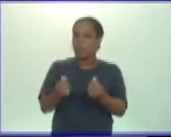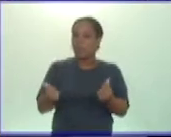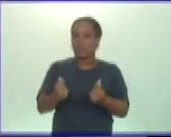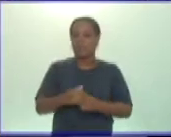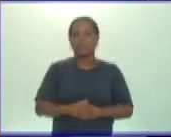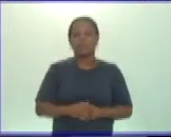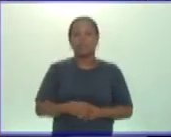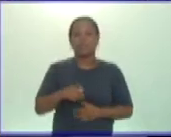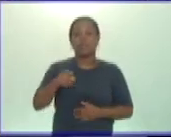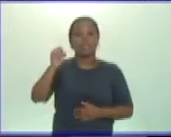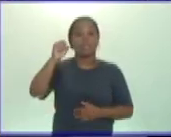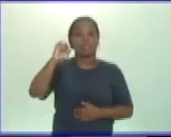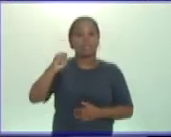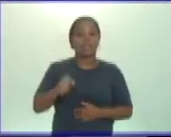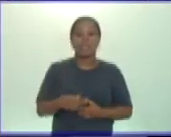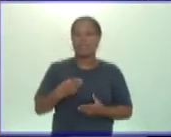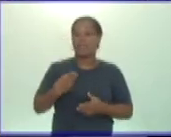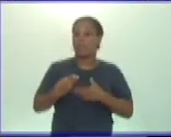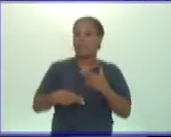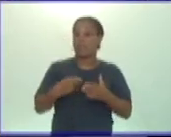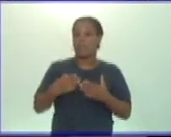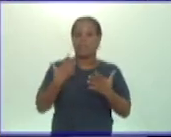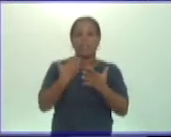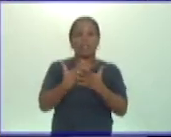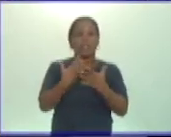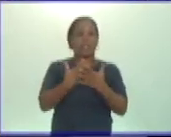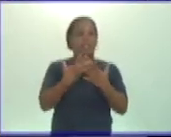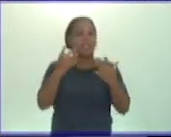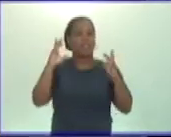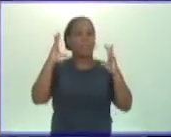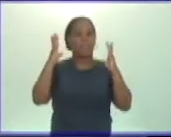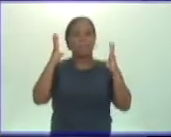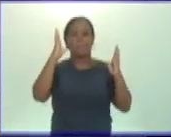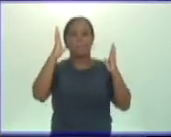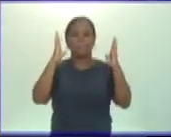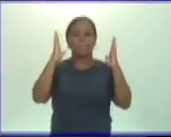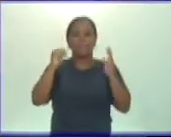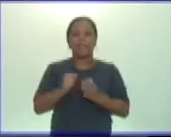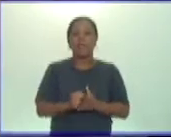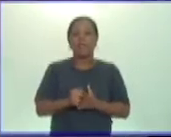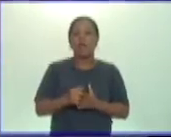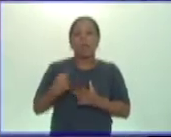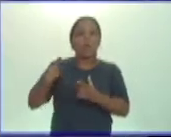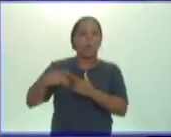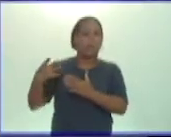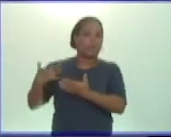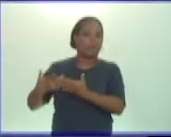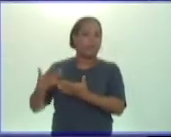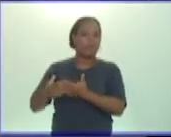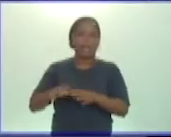materia prima para la elaboración de espejos, vidrio y cerámica en general.